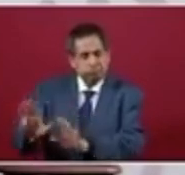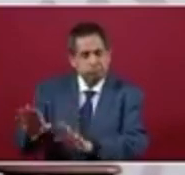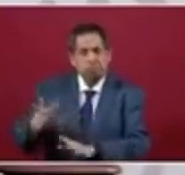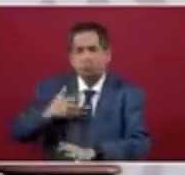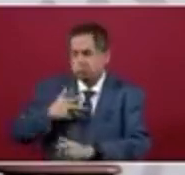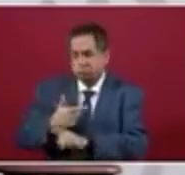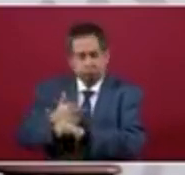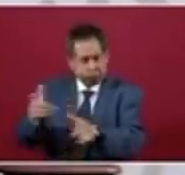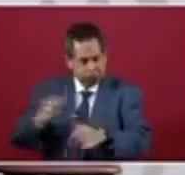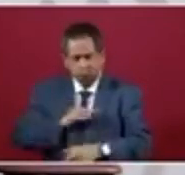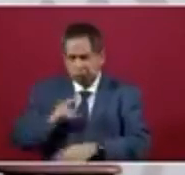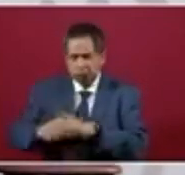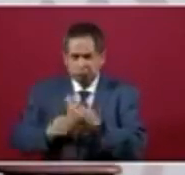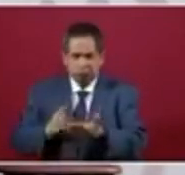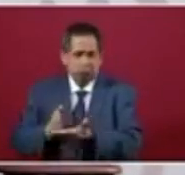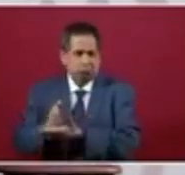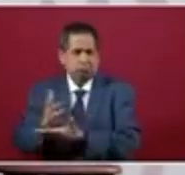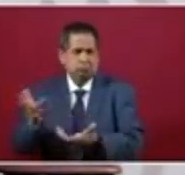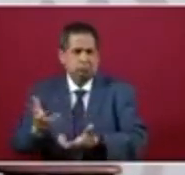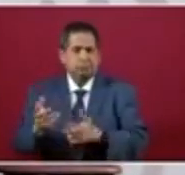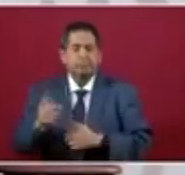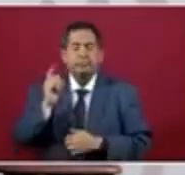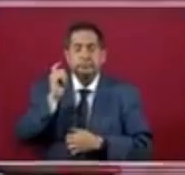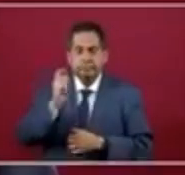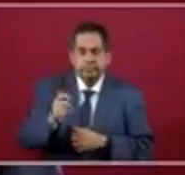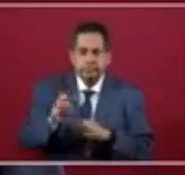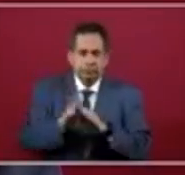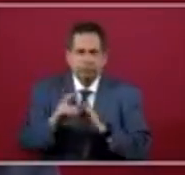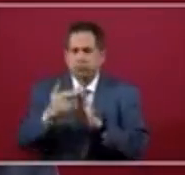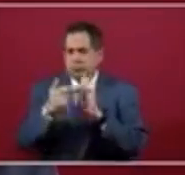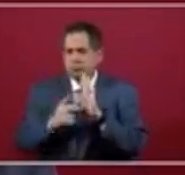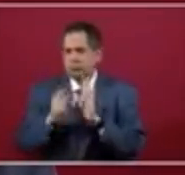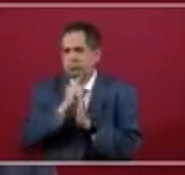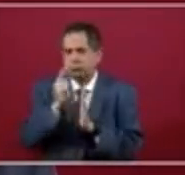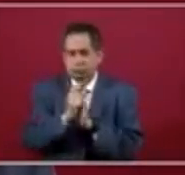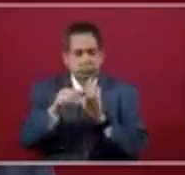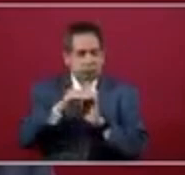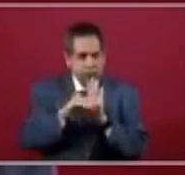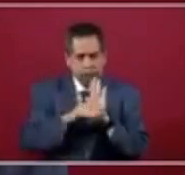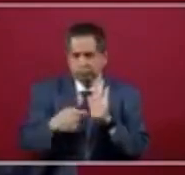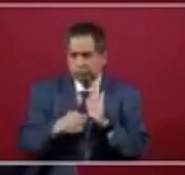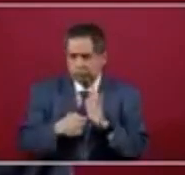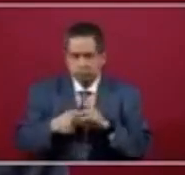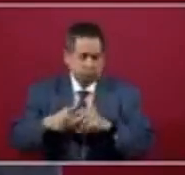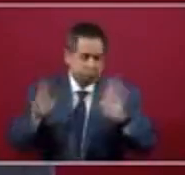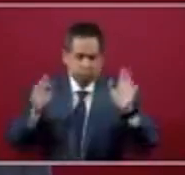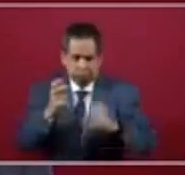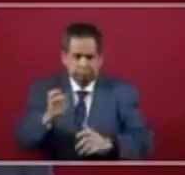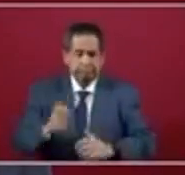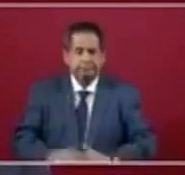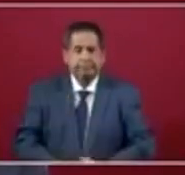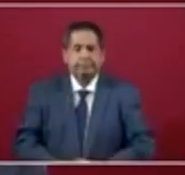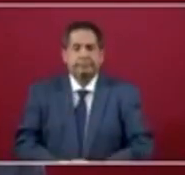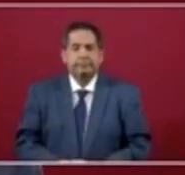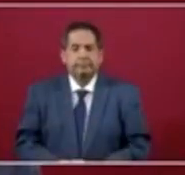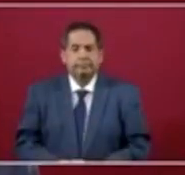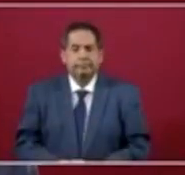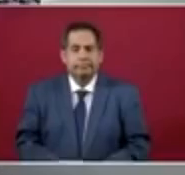las libertades, hacerlo nada más en el marco de la legalidad. Y ya,